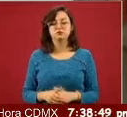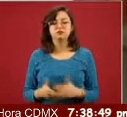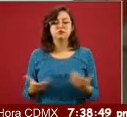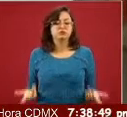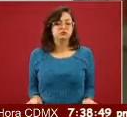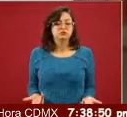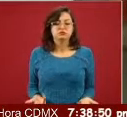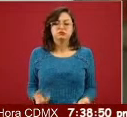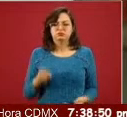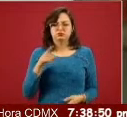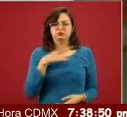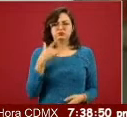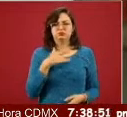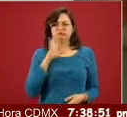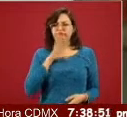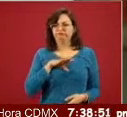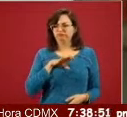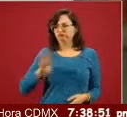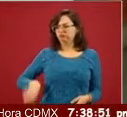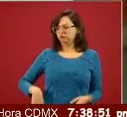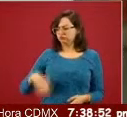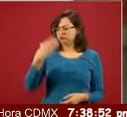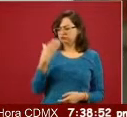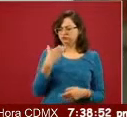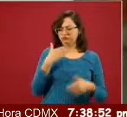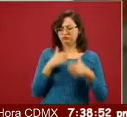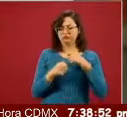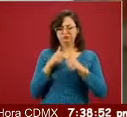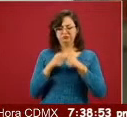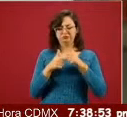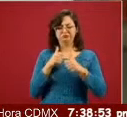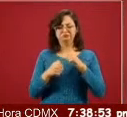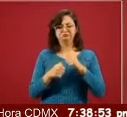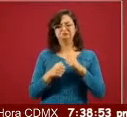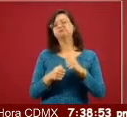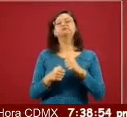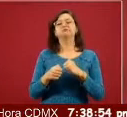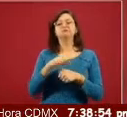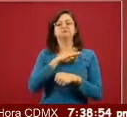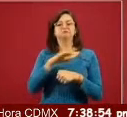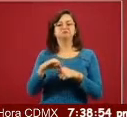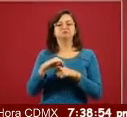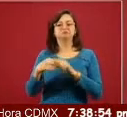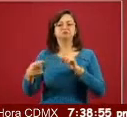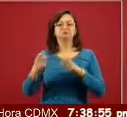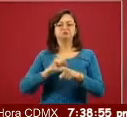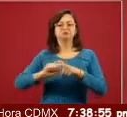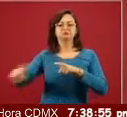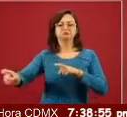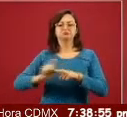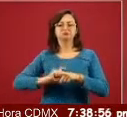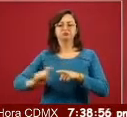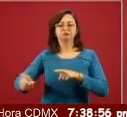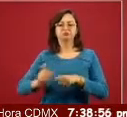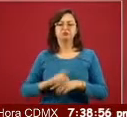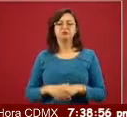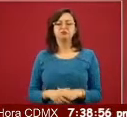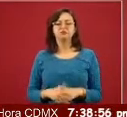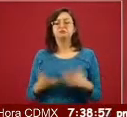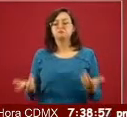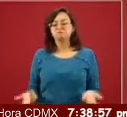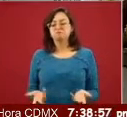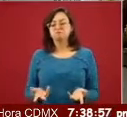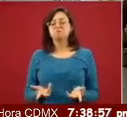sitio donde se encuentre, si tiene un teléfono que transmita mensajes, lo puede lograr, ¿no? Pero bueno, regresando a su